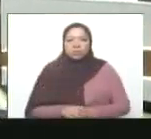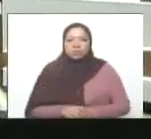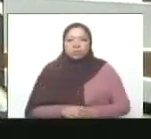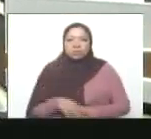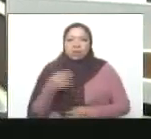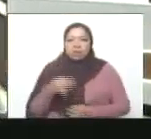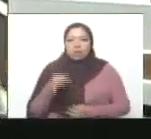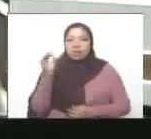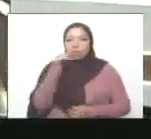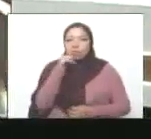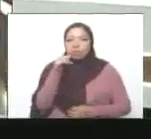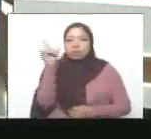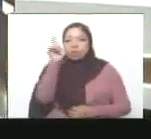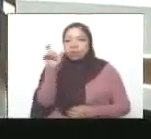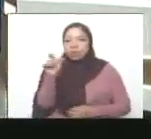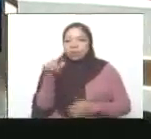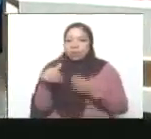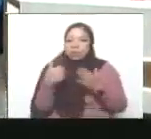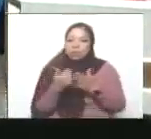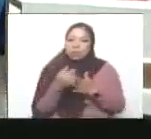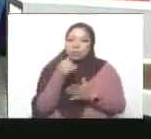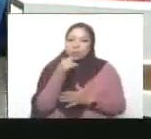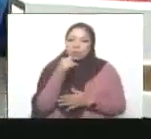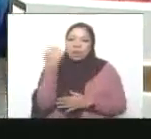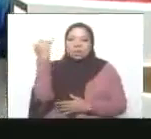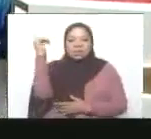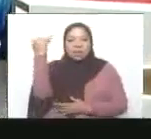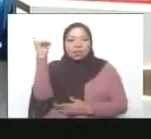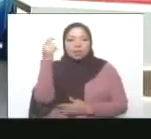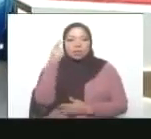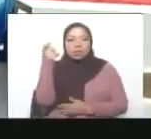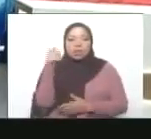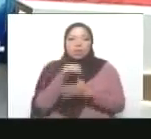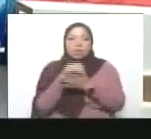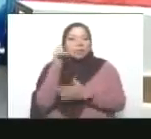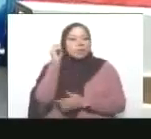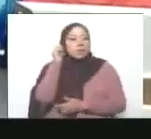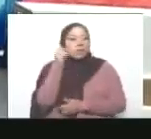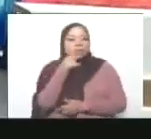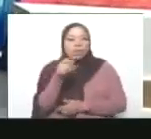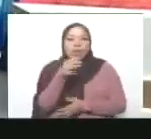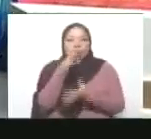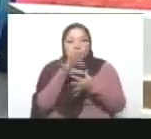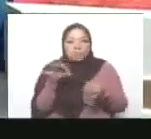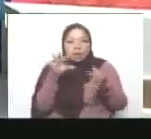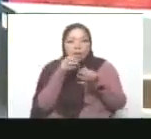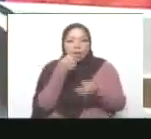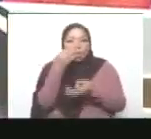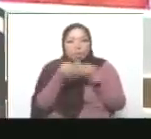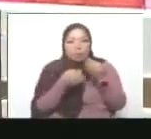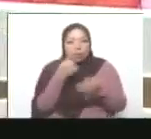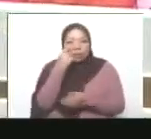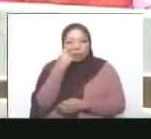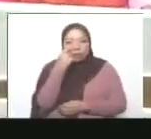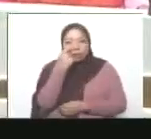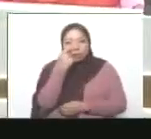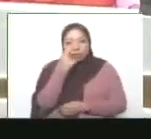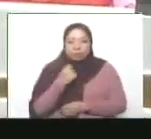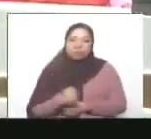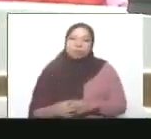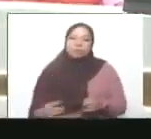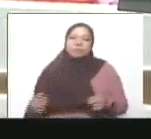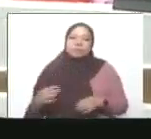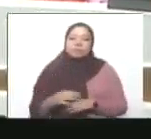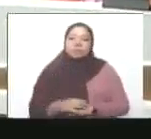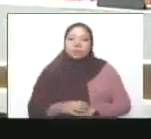Naguará, pues, en Italia, hasta Italia, llega el Yaracuy. ¿Qué me dices, Damari? ¿Qué me cuentas? Bueno,